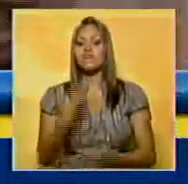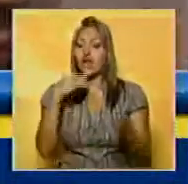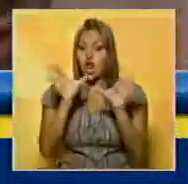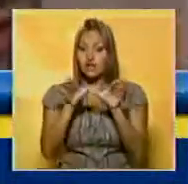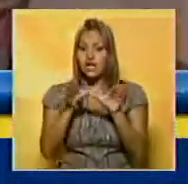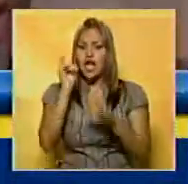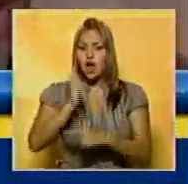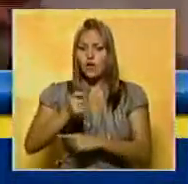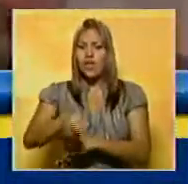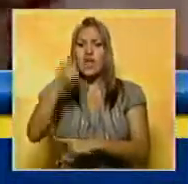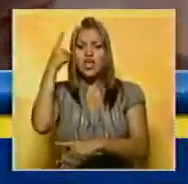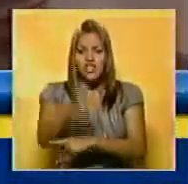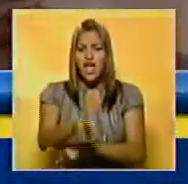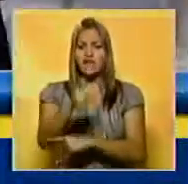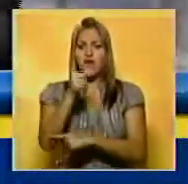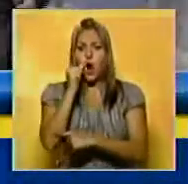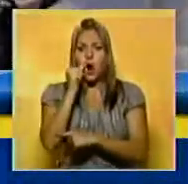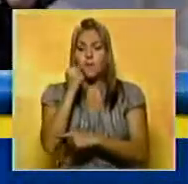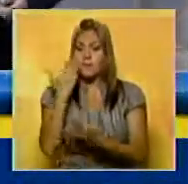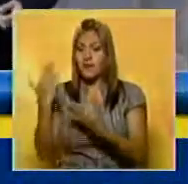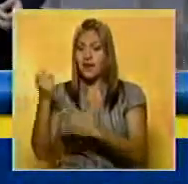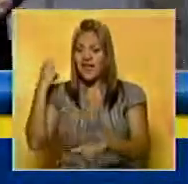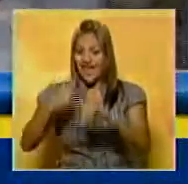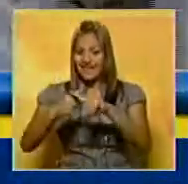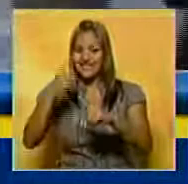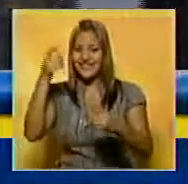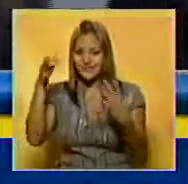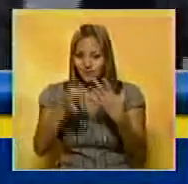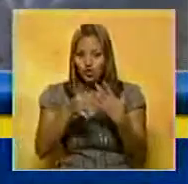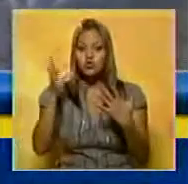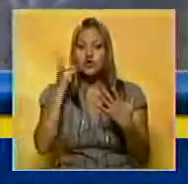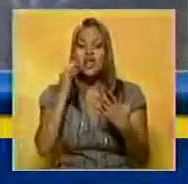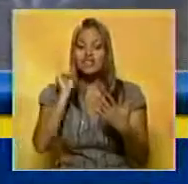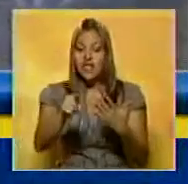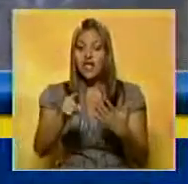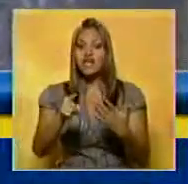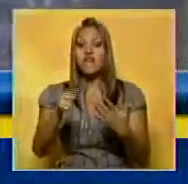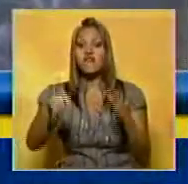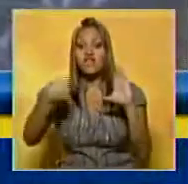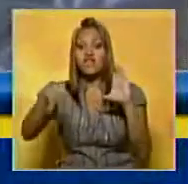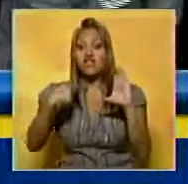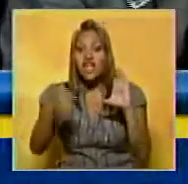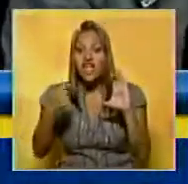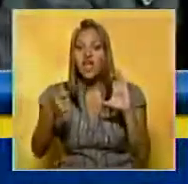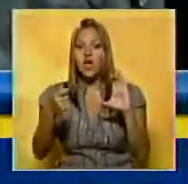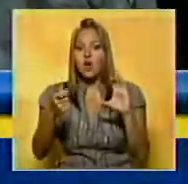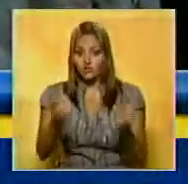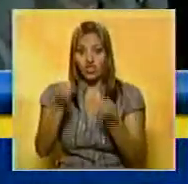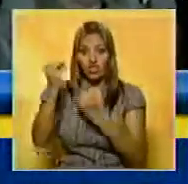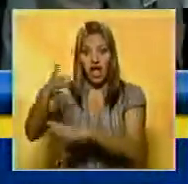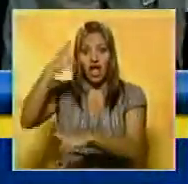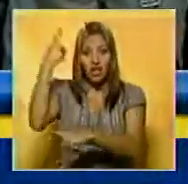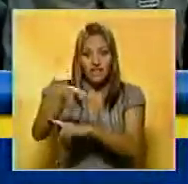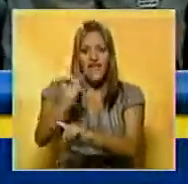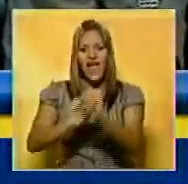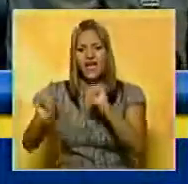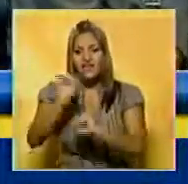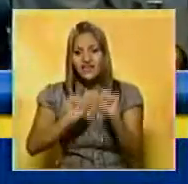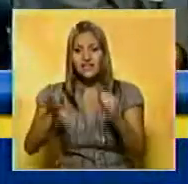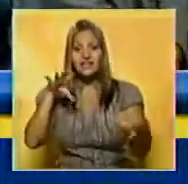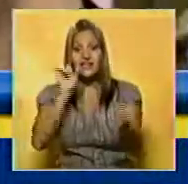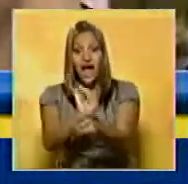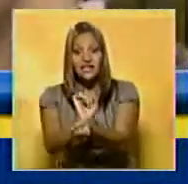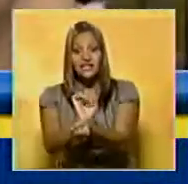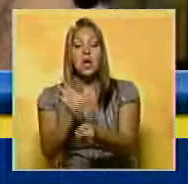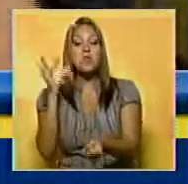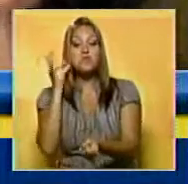le exigió a Ohani Noah, el exesposo de J.Lo, que entregara los supuestos videos eróticos de la cantante para evitar ir a la cárcel, la